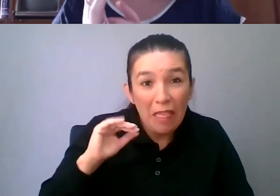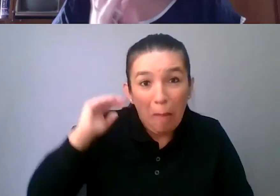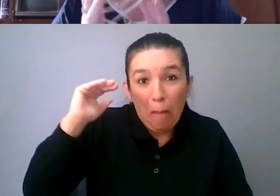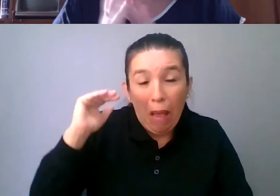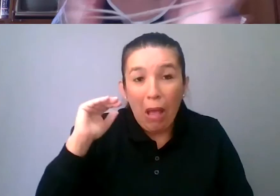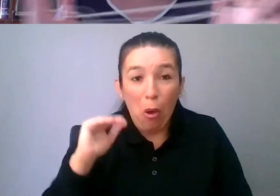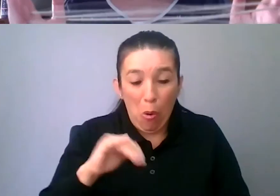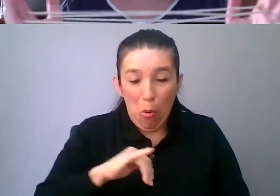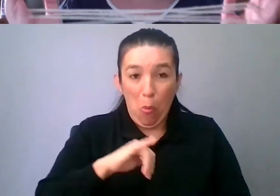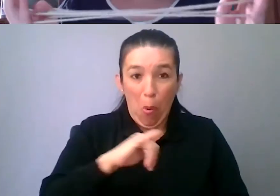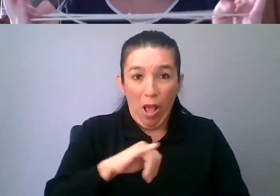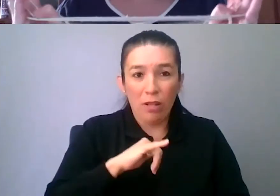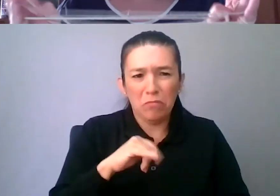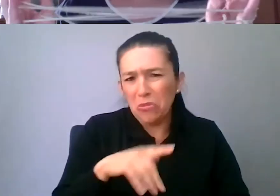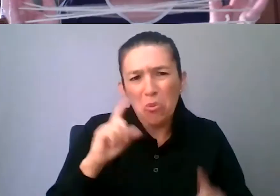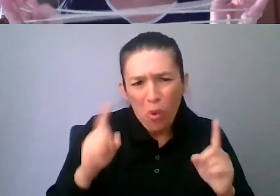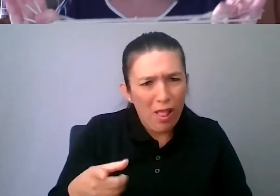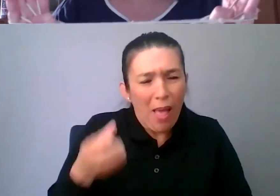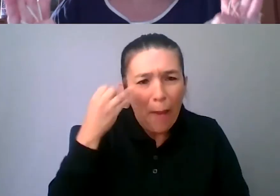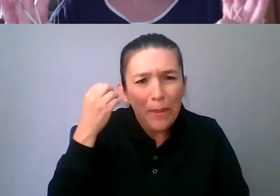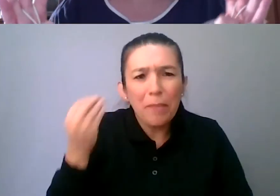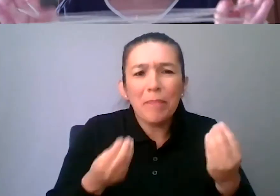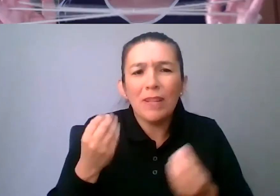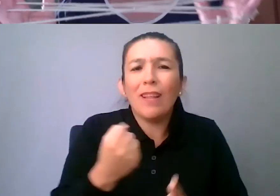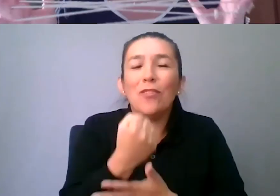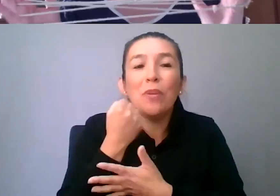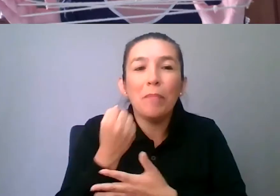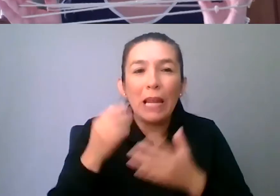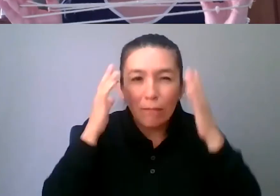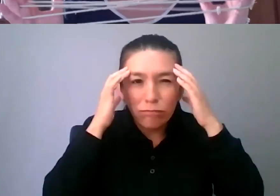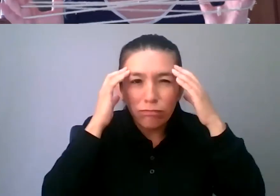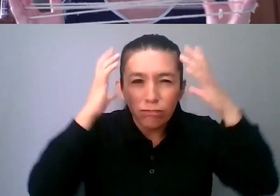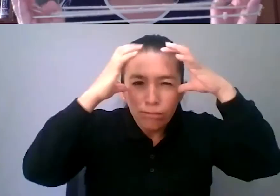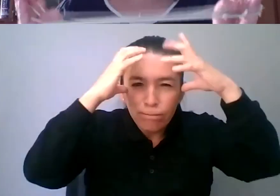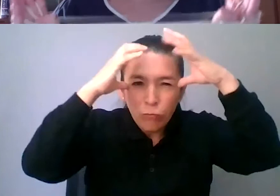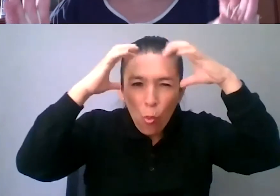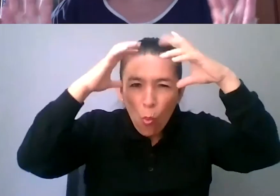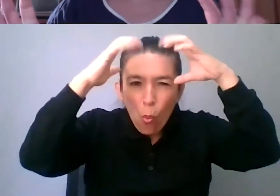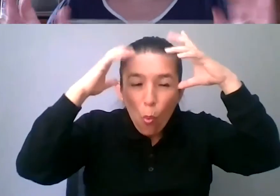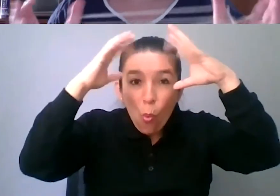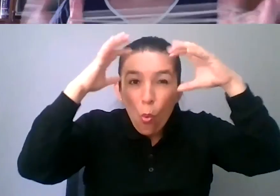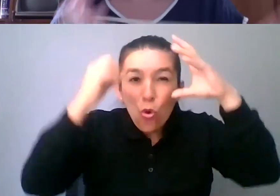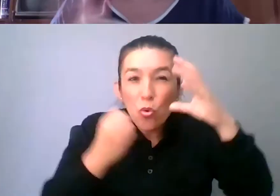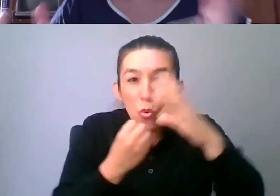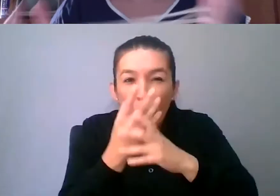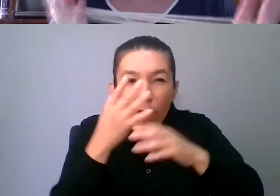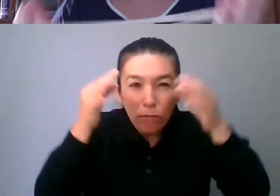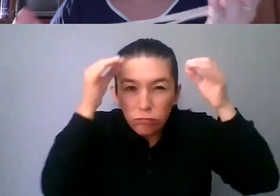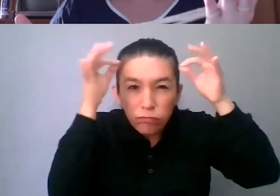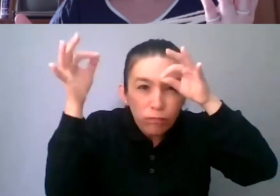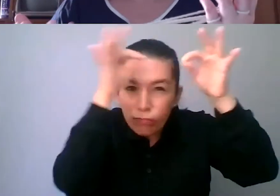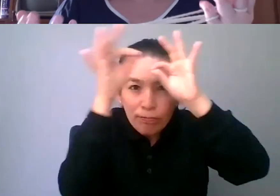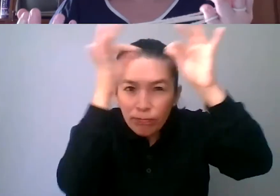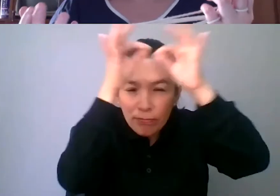la edad mía, aprende porque te va a servir para hacer sinapsis, para hacer nuevos caminitos, nuevas rutas